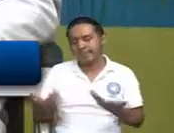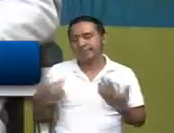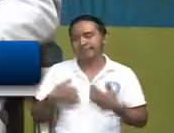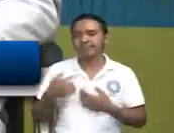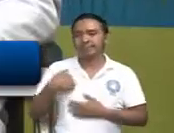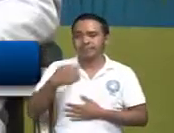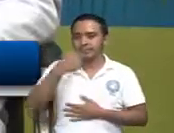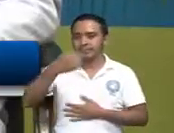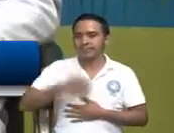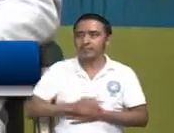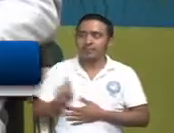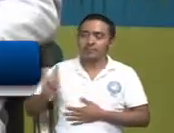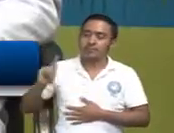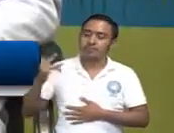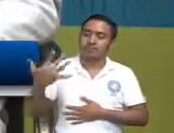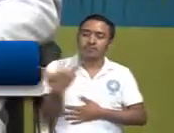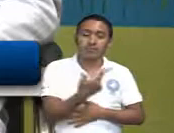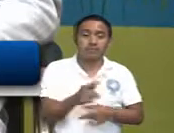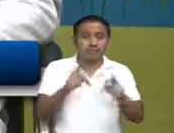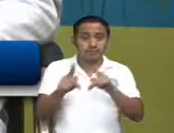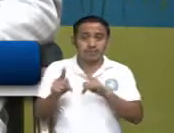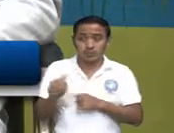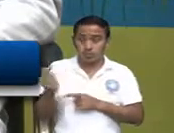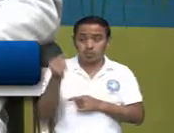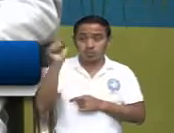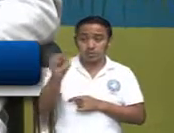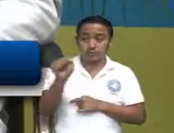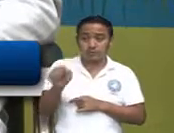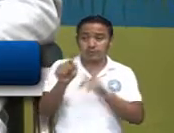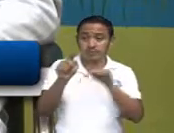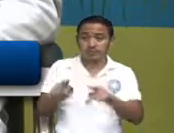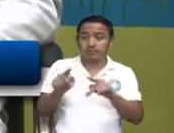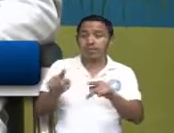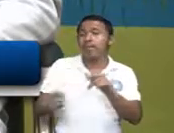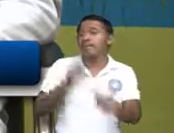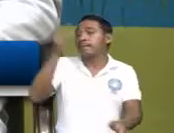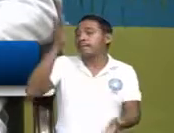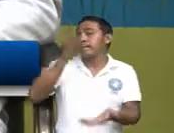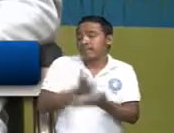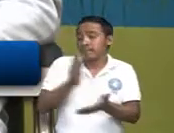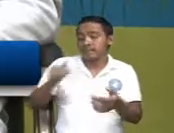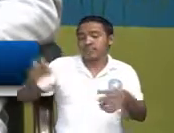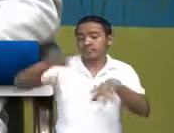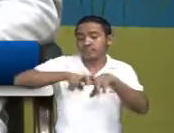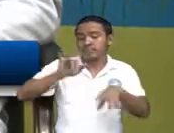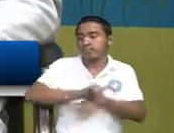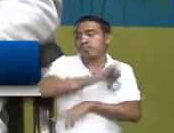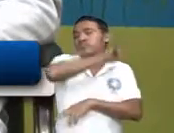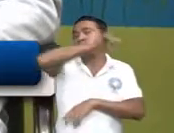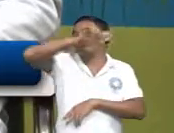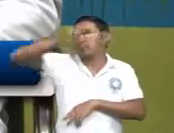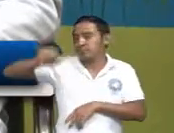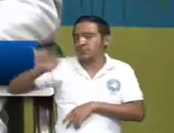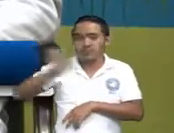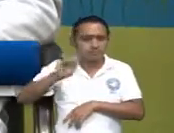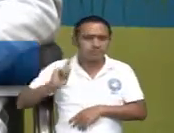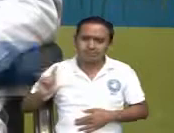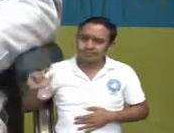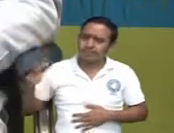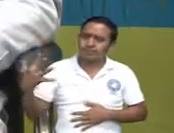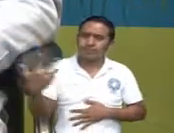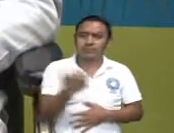persona de todas las personas no sólo ante él aquel este que por primera vez se va a montar en un avión sino que